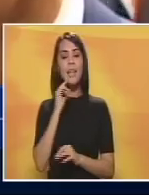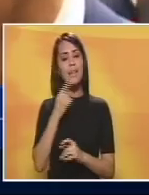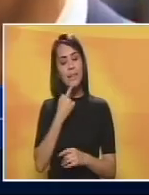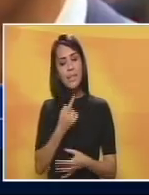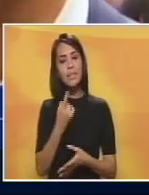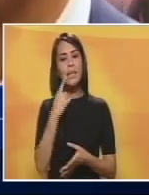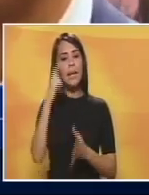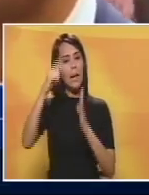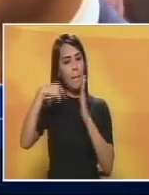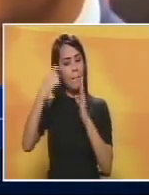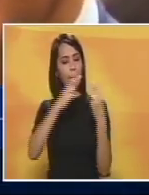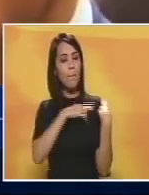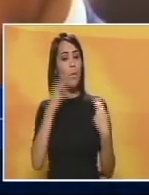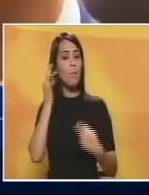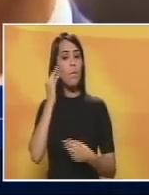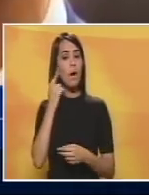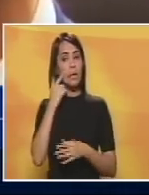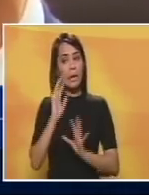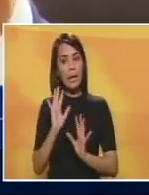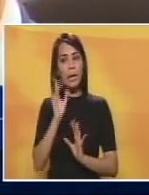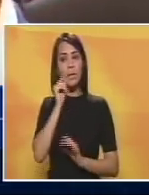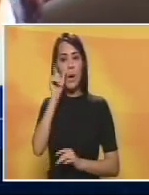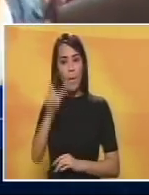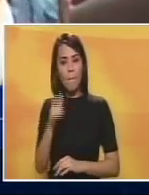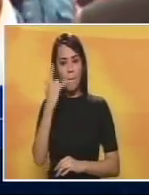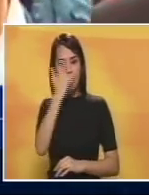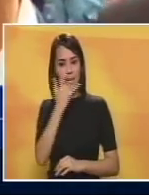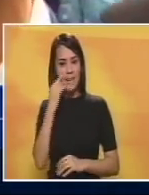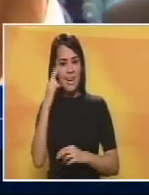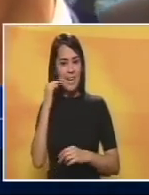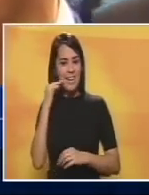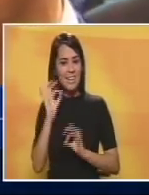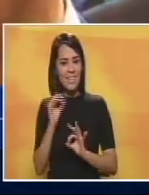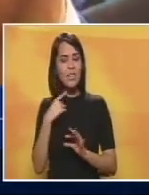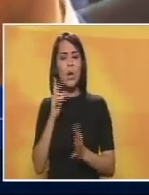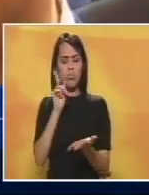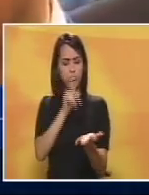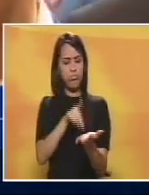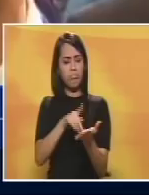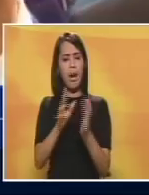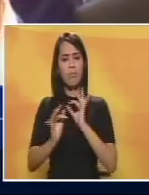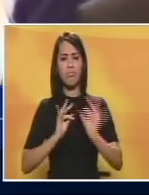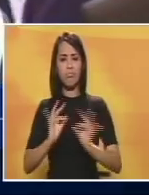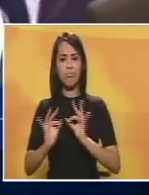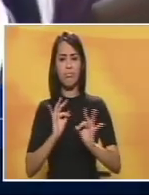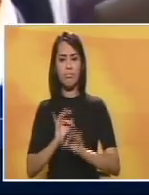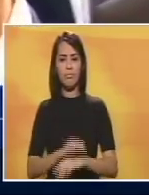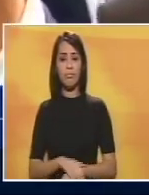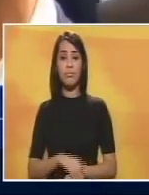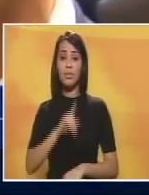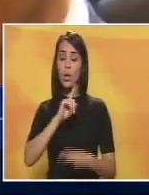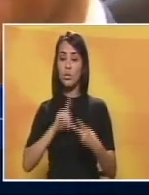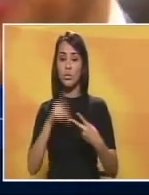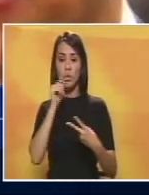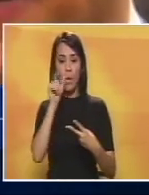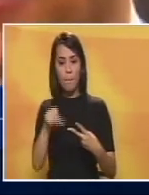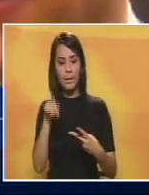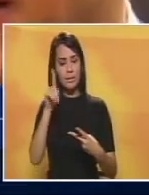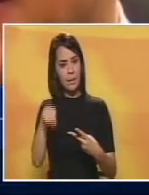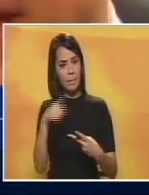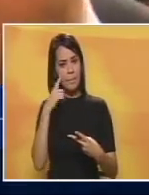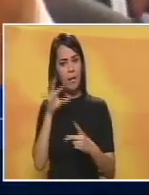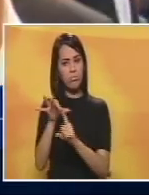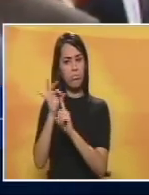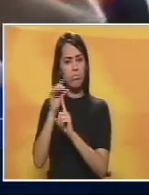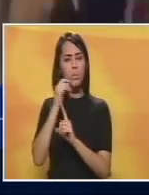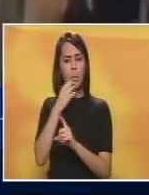productora de la película cree que ya es tiempo que un hombre afroamericano tome este papel. Matt Damon, quien también figura para el rol, dijo que Elba es